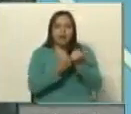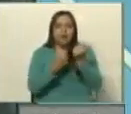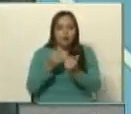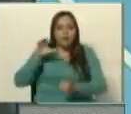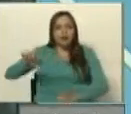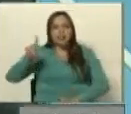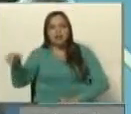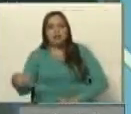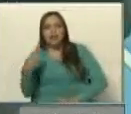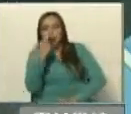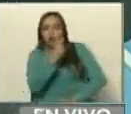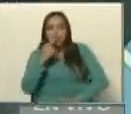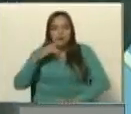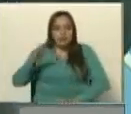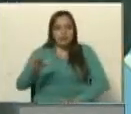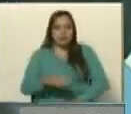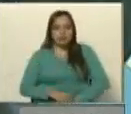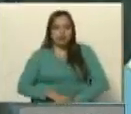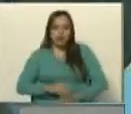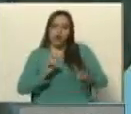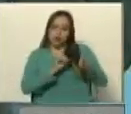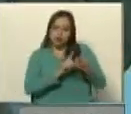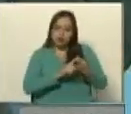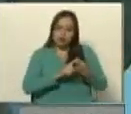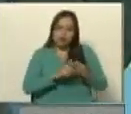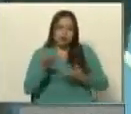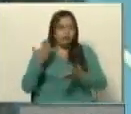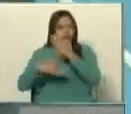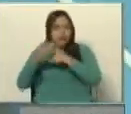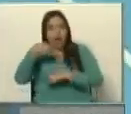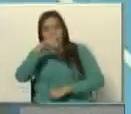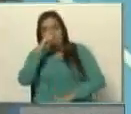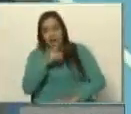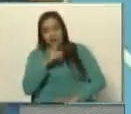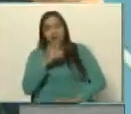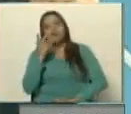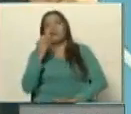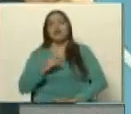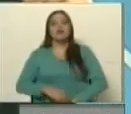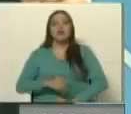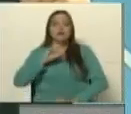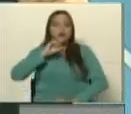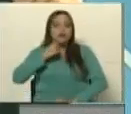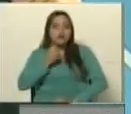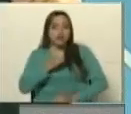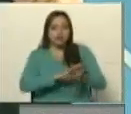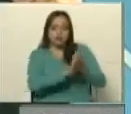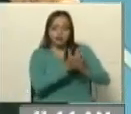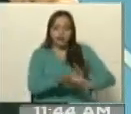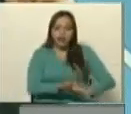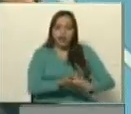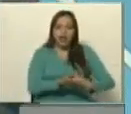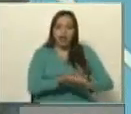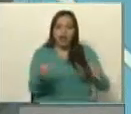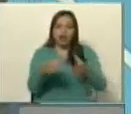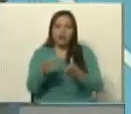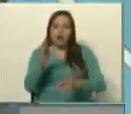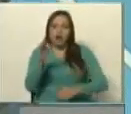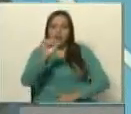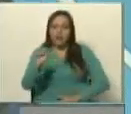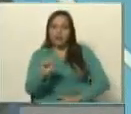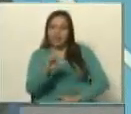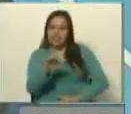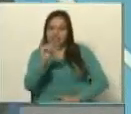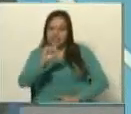están comprometidos contra el fascismo. Lo estuvieron hace muchos años, cuando desde Moscú derrotaron al fascismo en Berlín y